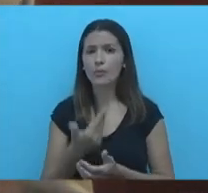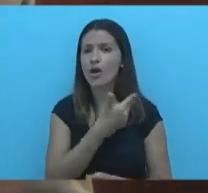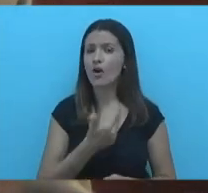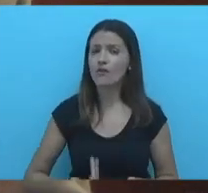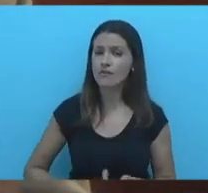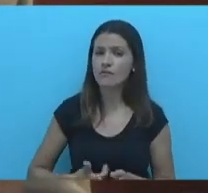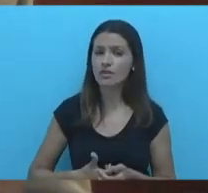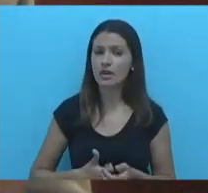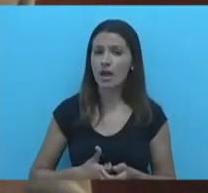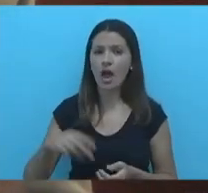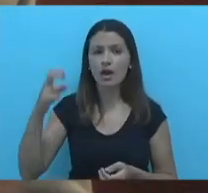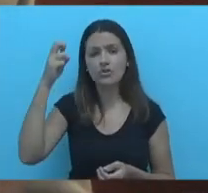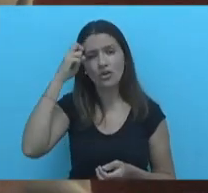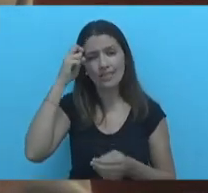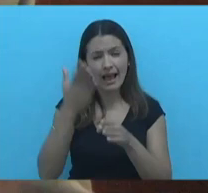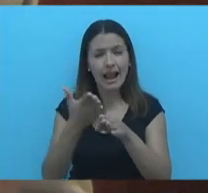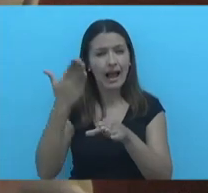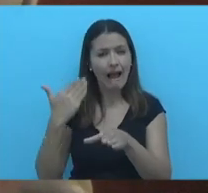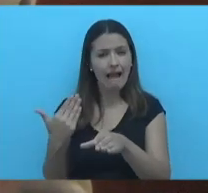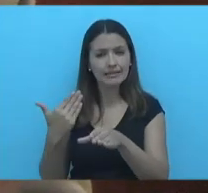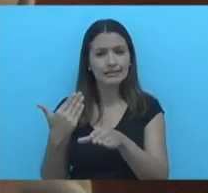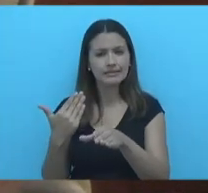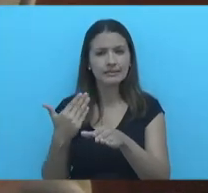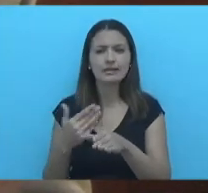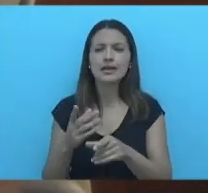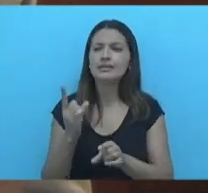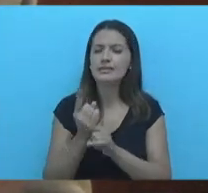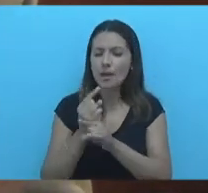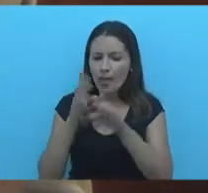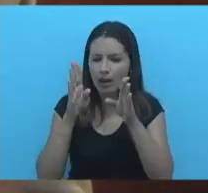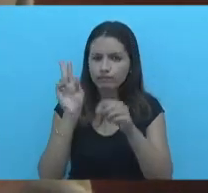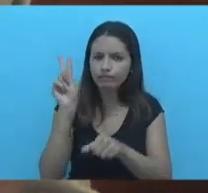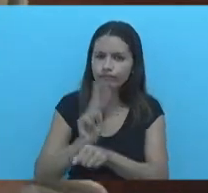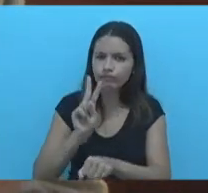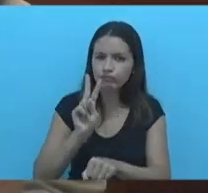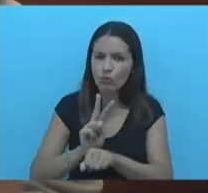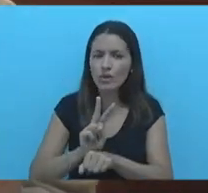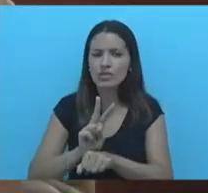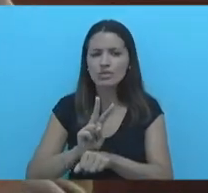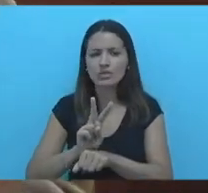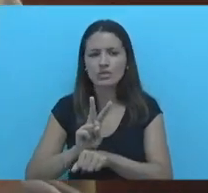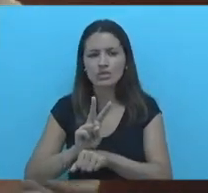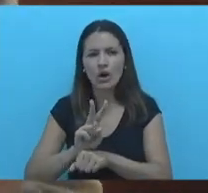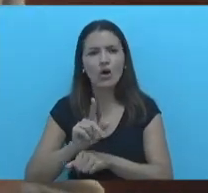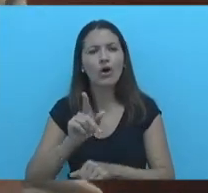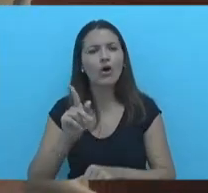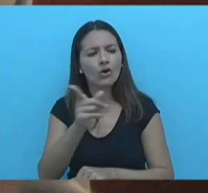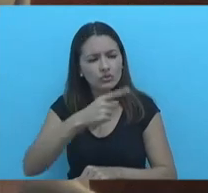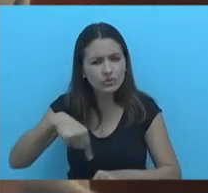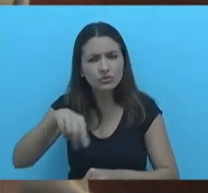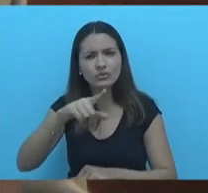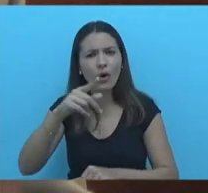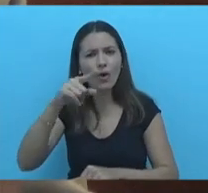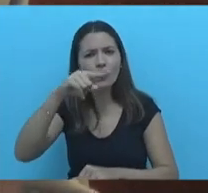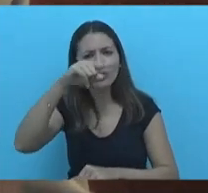estuvieron signadas por un esquema conservador al servicio de los intereses fundamentalmente británicos. Esa